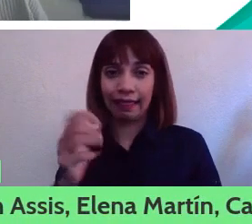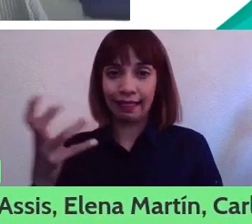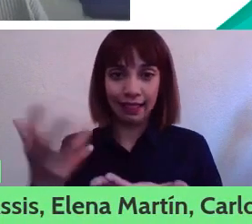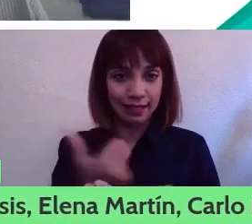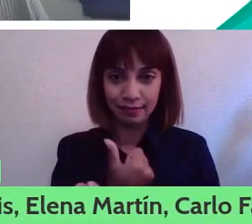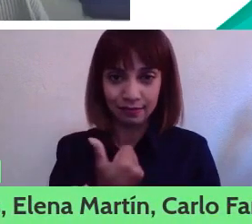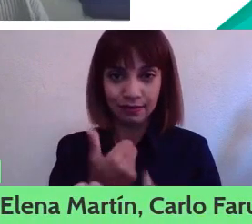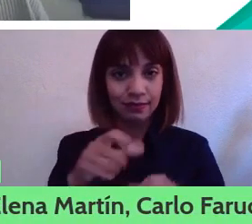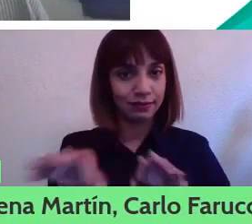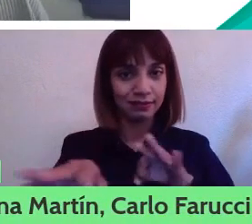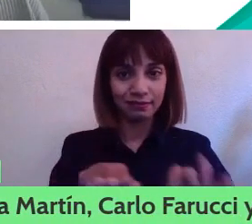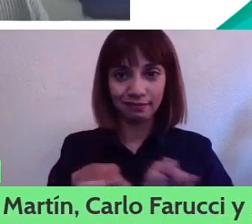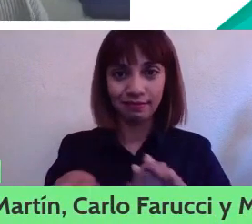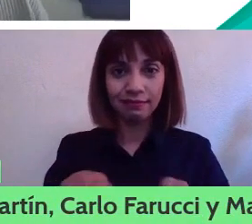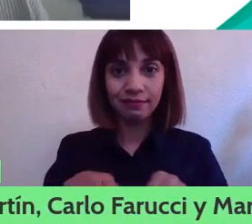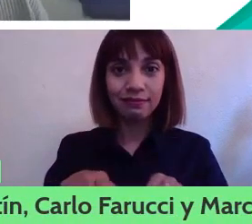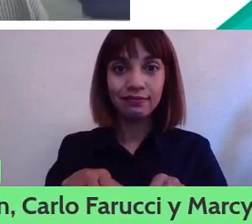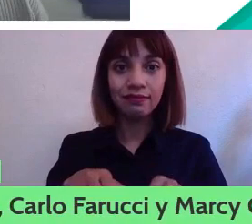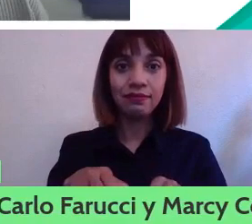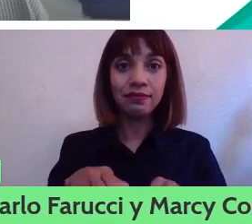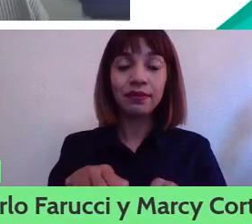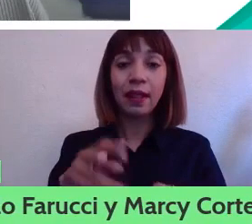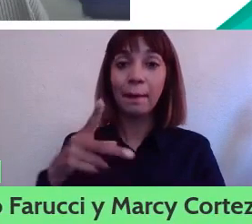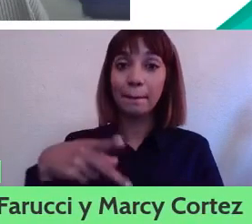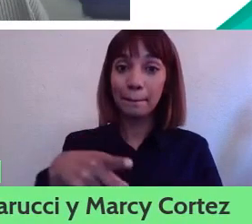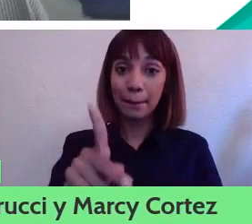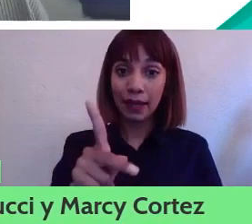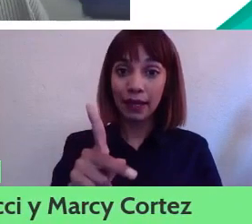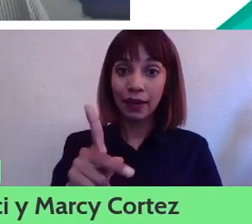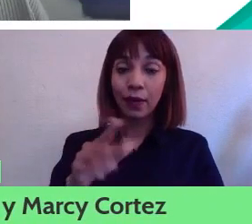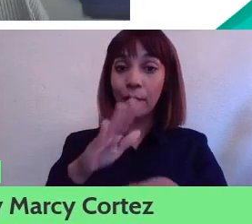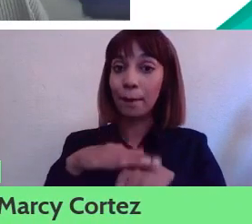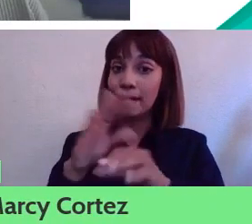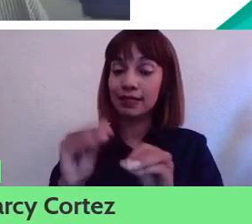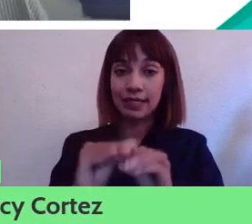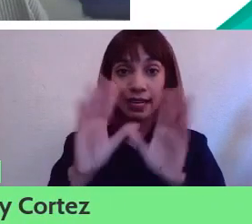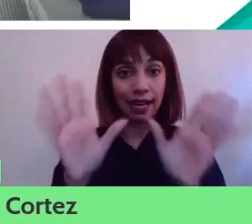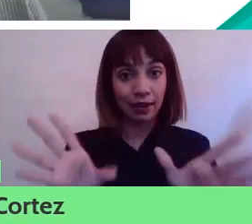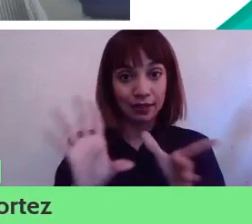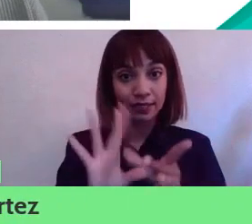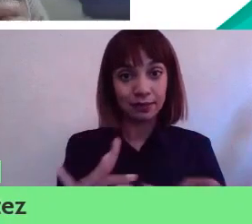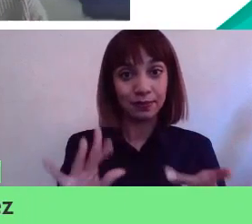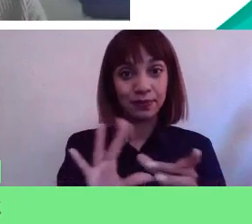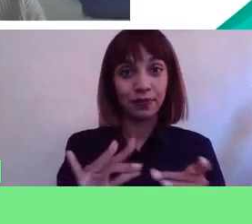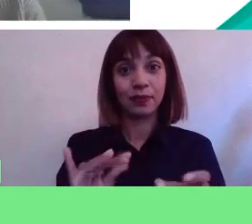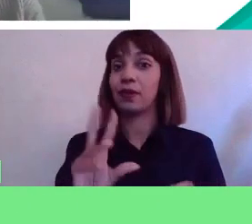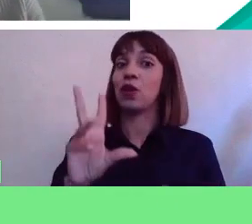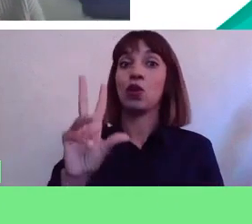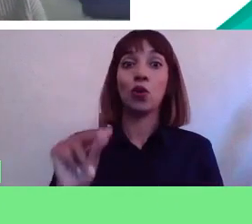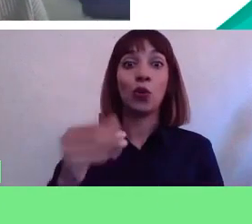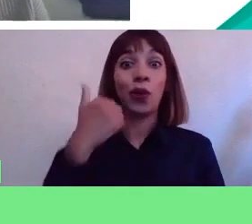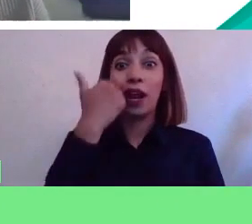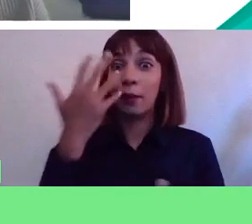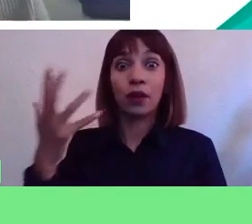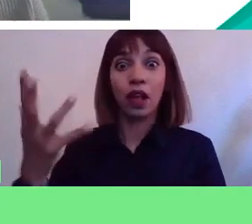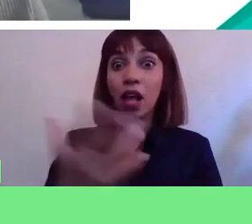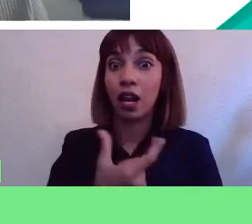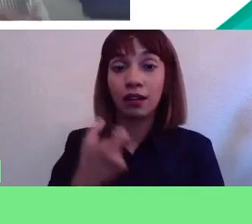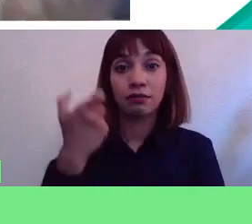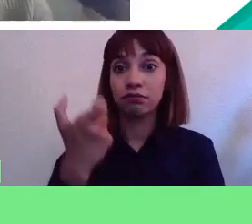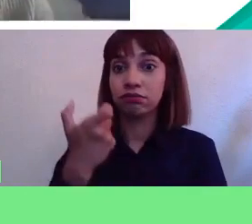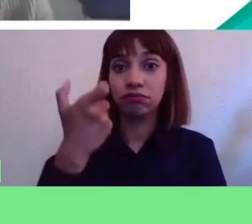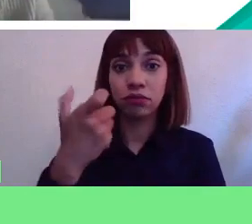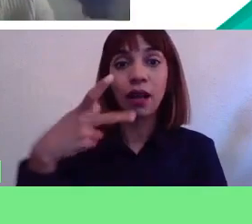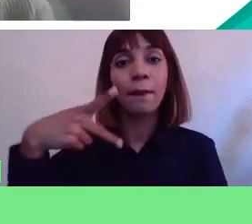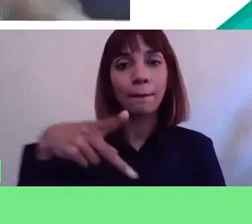nuestro estatuto aclaramos que nuestro ánimo, digamos, no es concretamente el fin de lucro como una empresa tradicional, pero